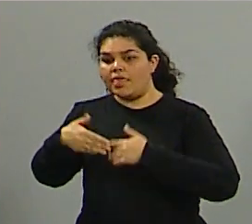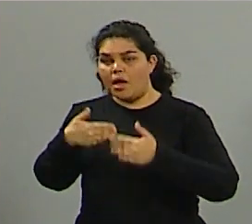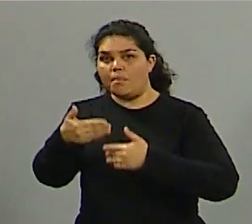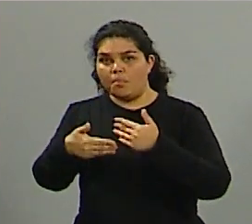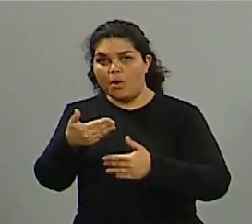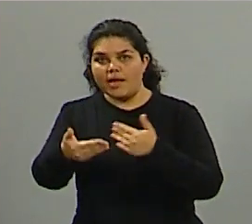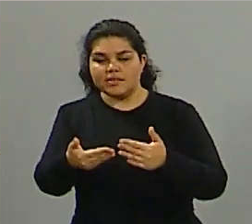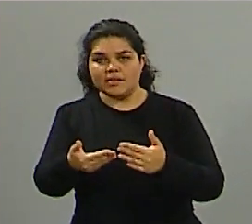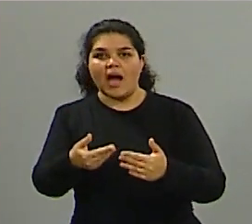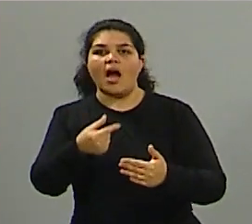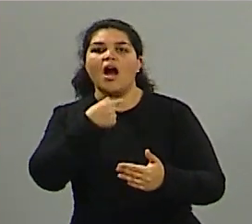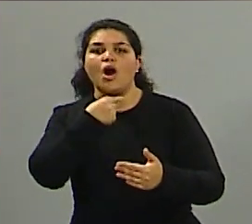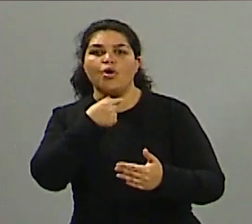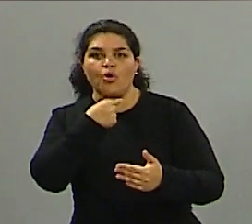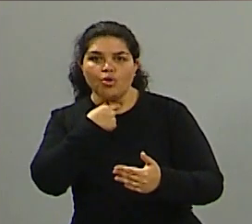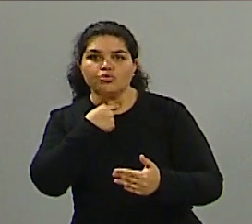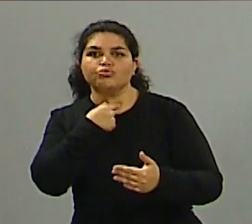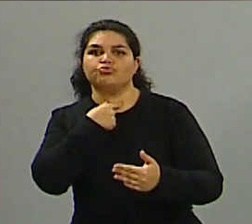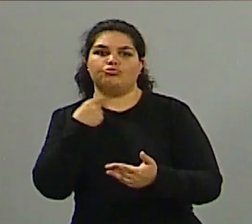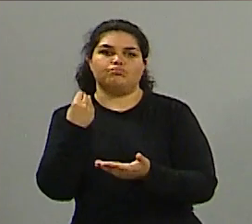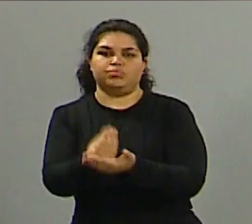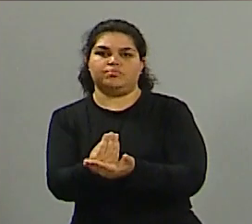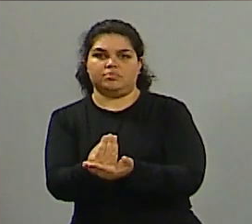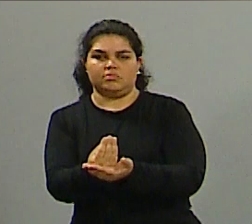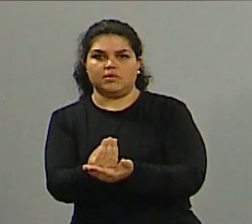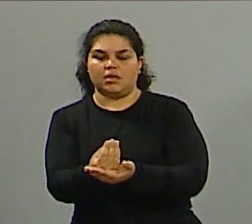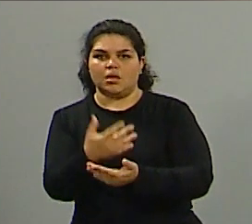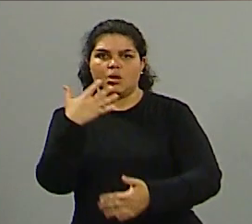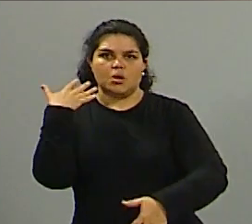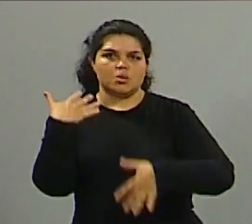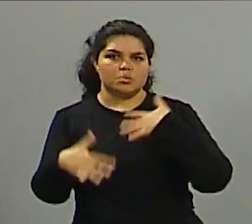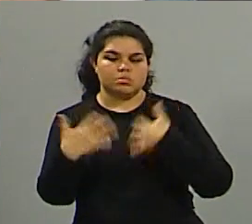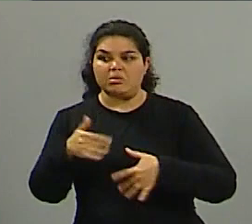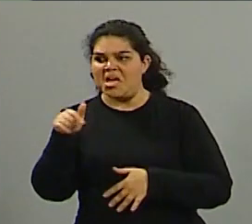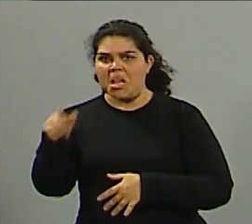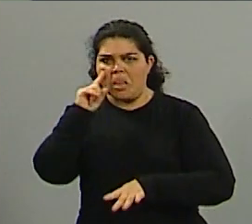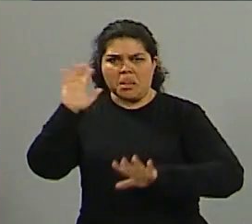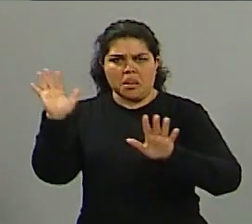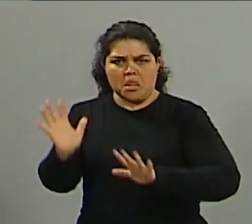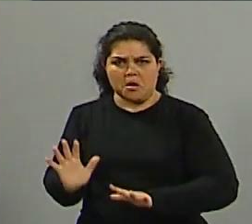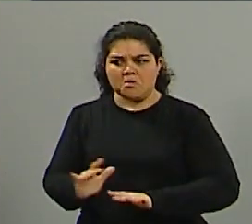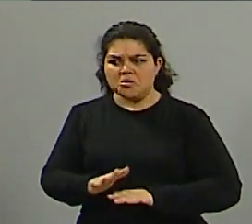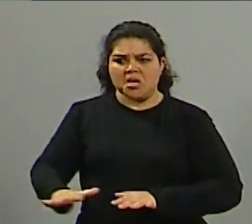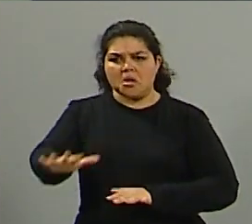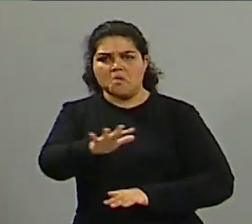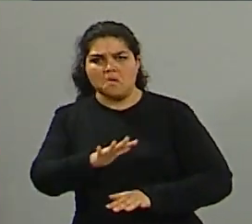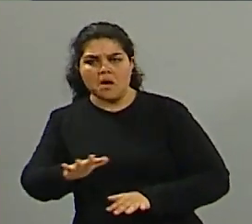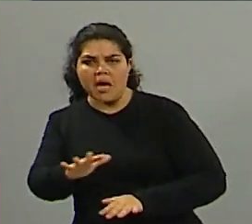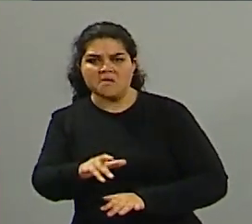cachetones bastante rápidos, ¿no? Porque primero es un lugar que no conoce, que no lo